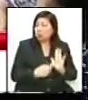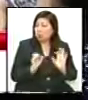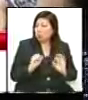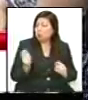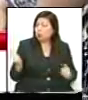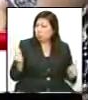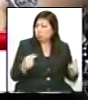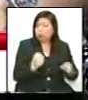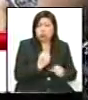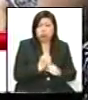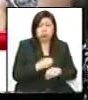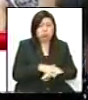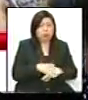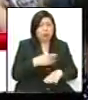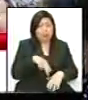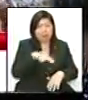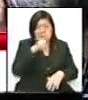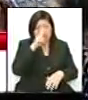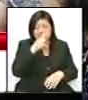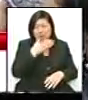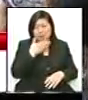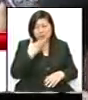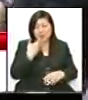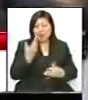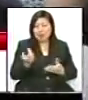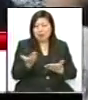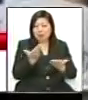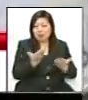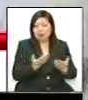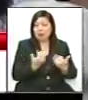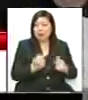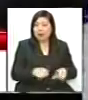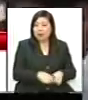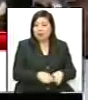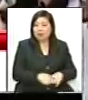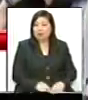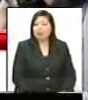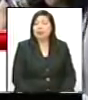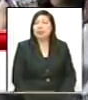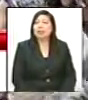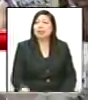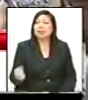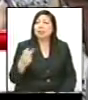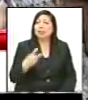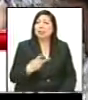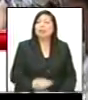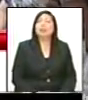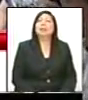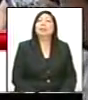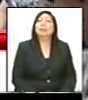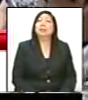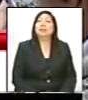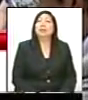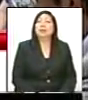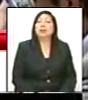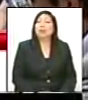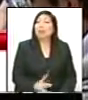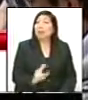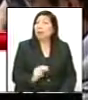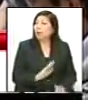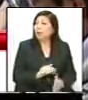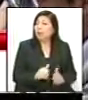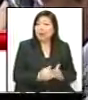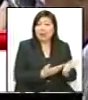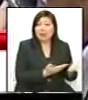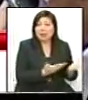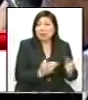estamos trabajando para bien del país y la presencia de los invitados también. En segundo lugar, presidente, entiendo que para no para todos los invitados